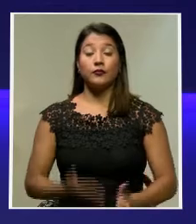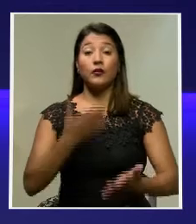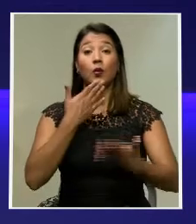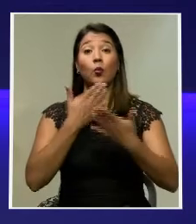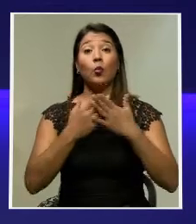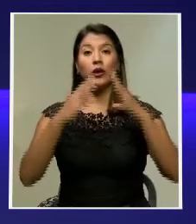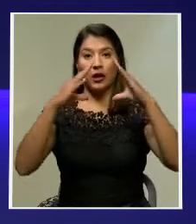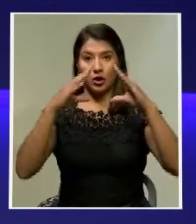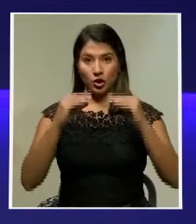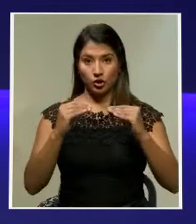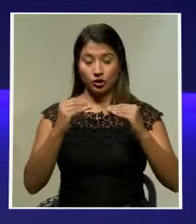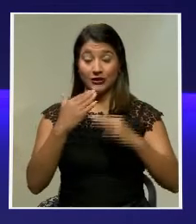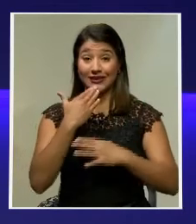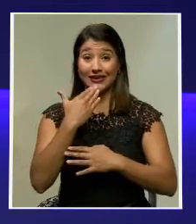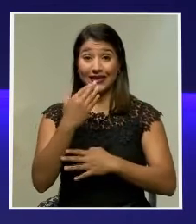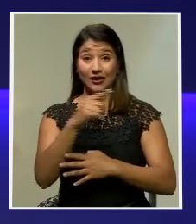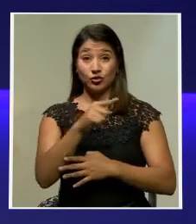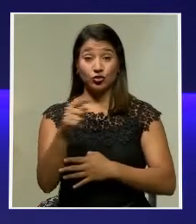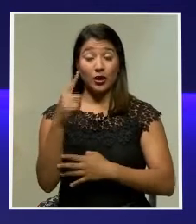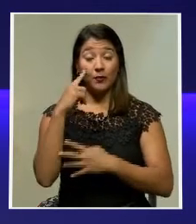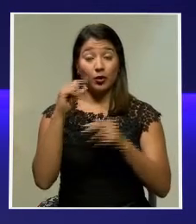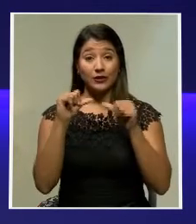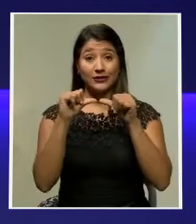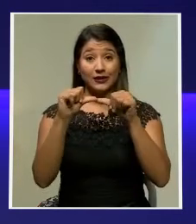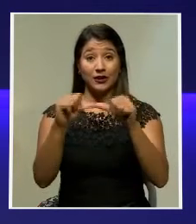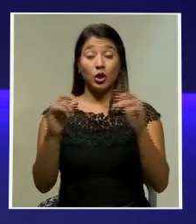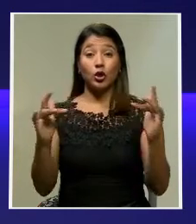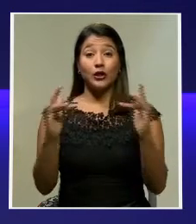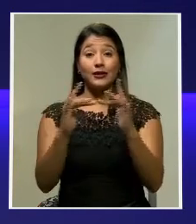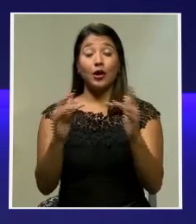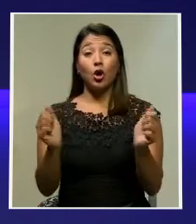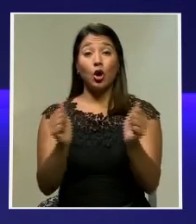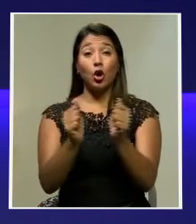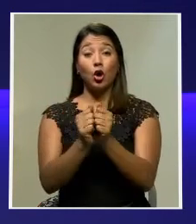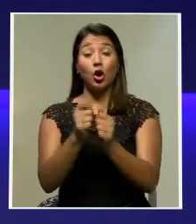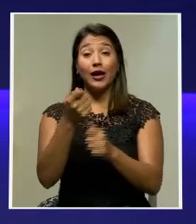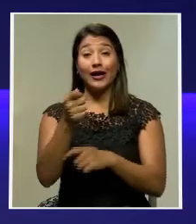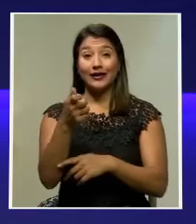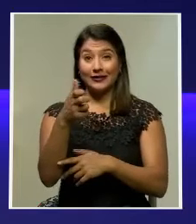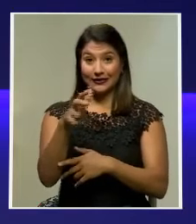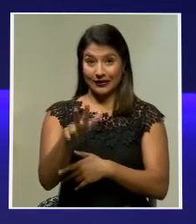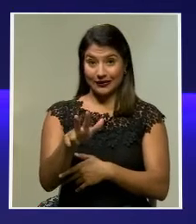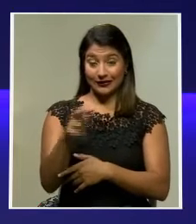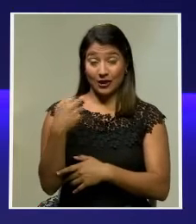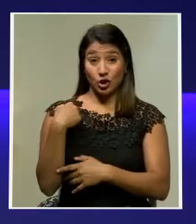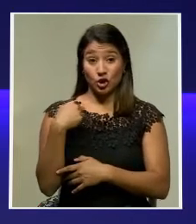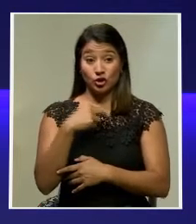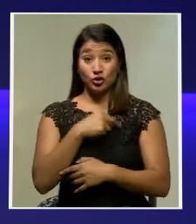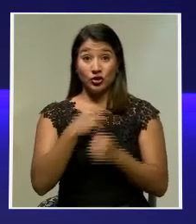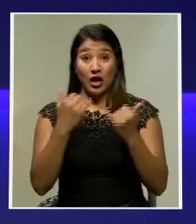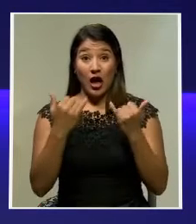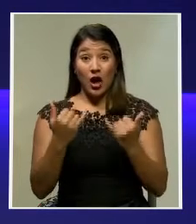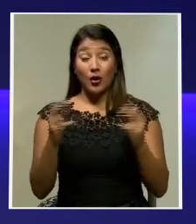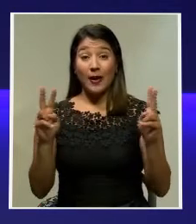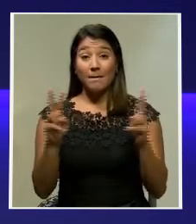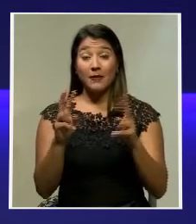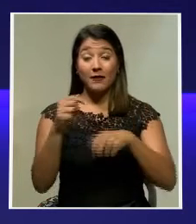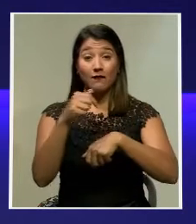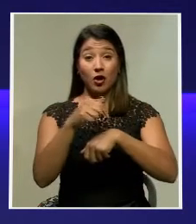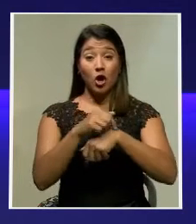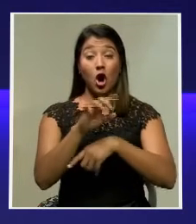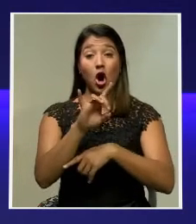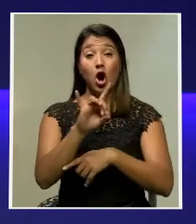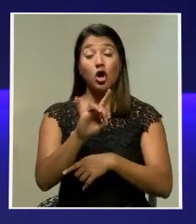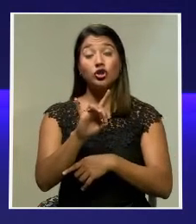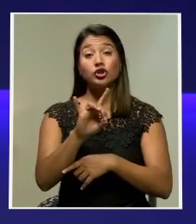Buenas noches, gracias por continuar conectados a la señal de Canal 13. Estamos en vivo a las 8